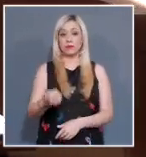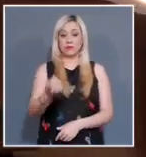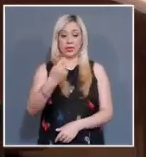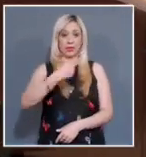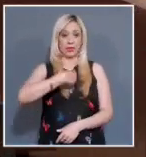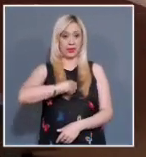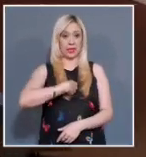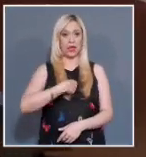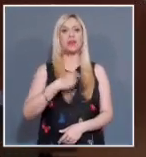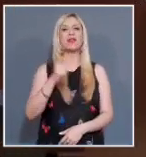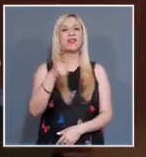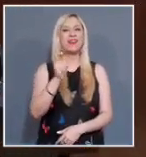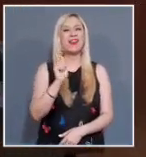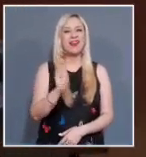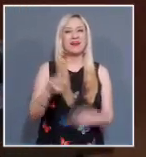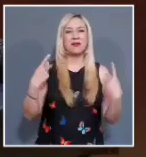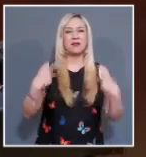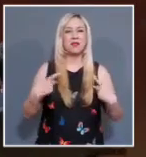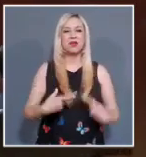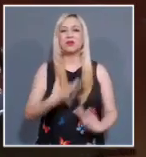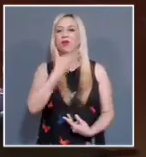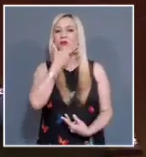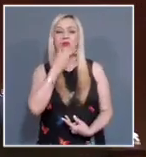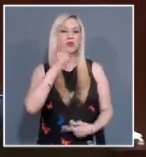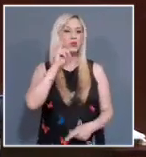con fotografía poder informativo Laura Murillo